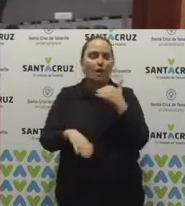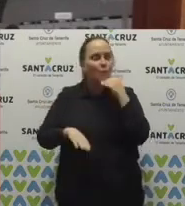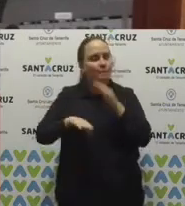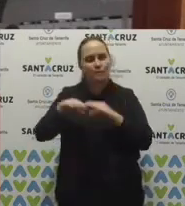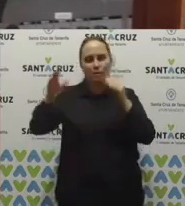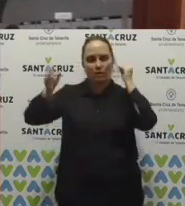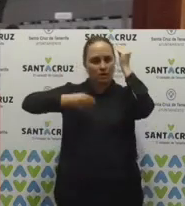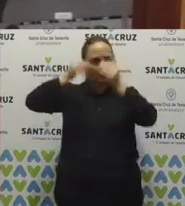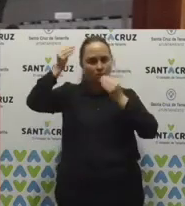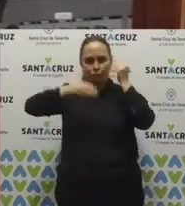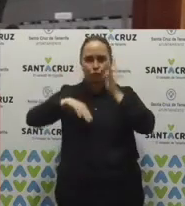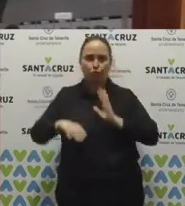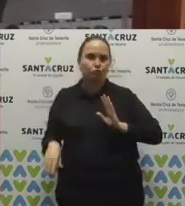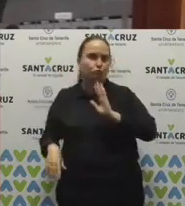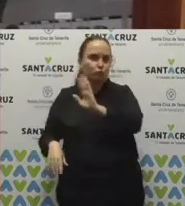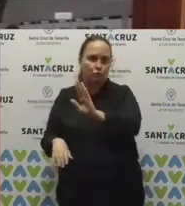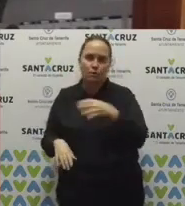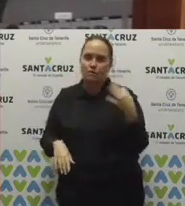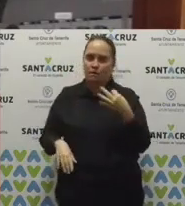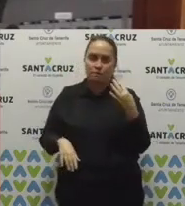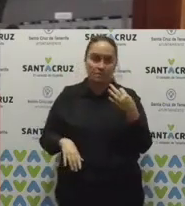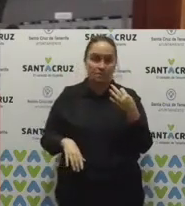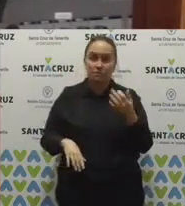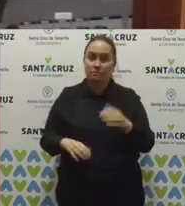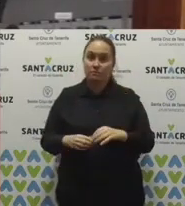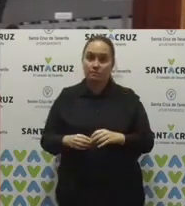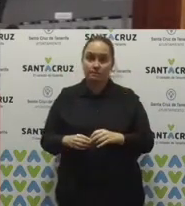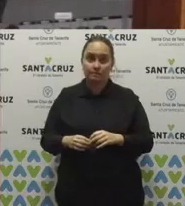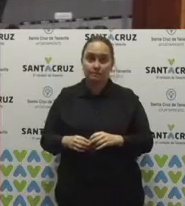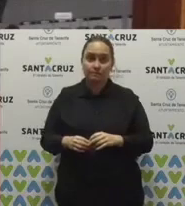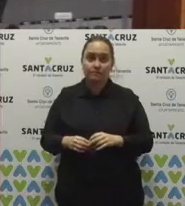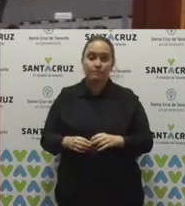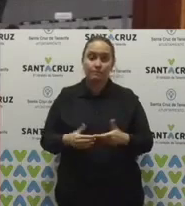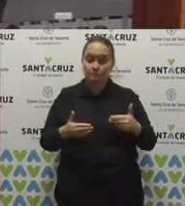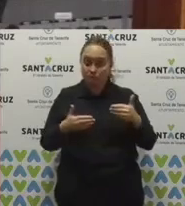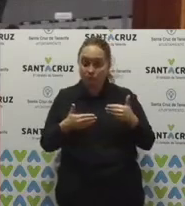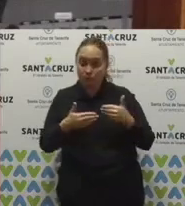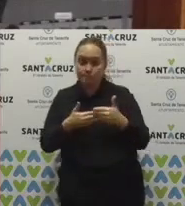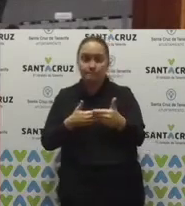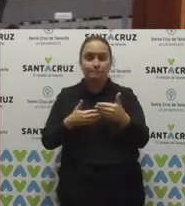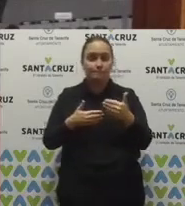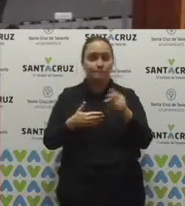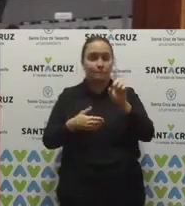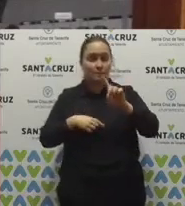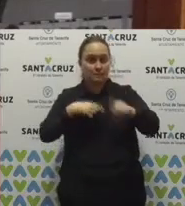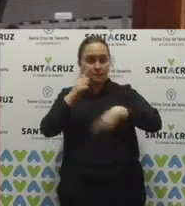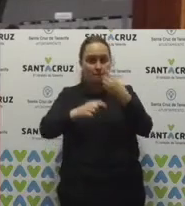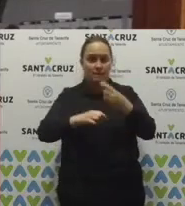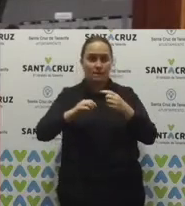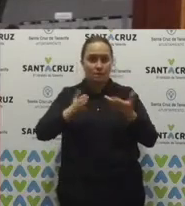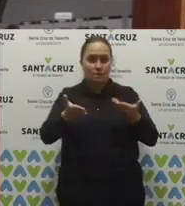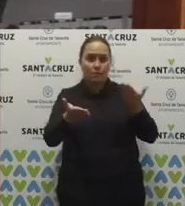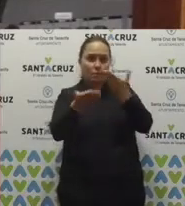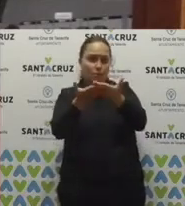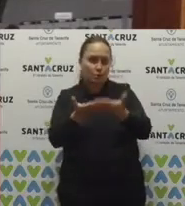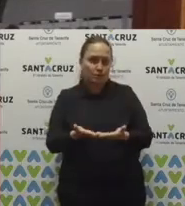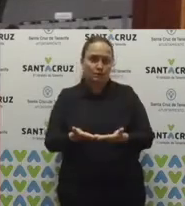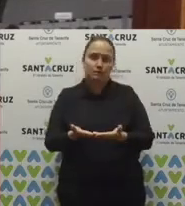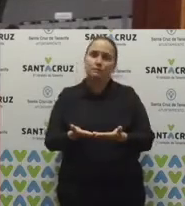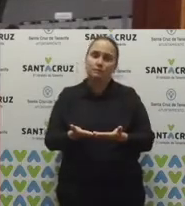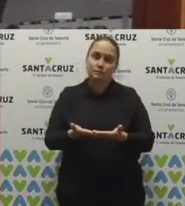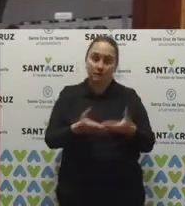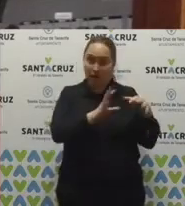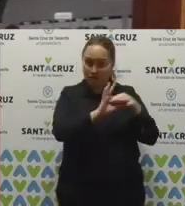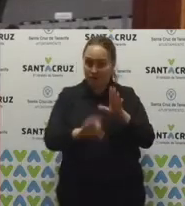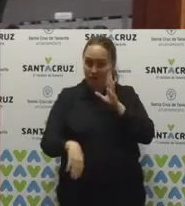una reflexión y las mociones que traerá nuestro grupo político en el próximo pleno para ello al menos en